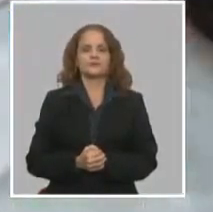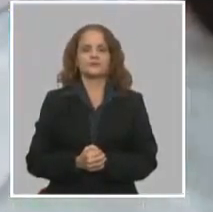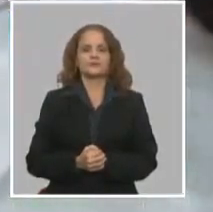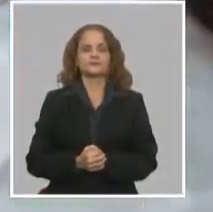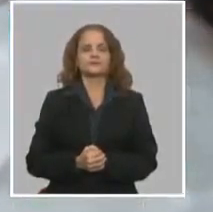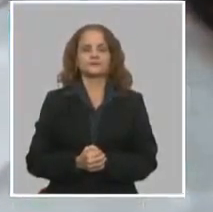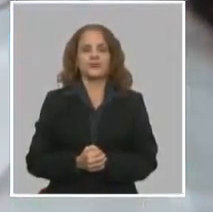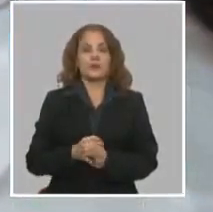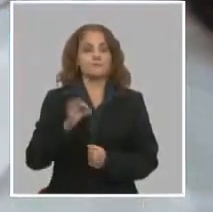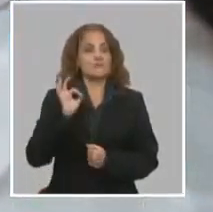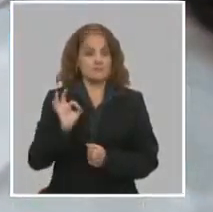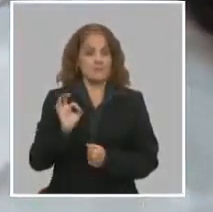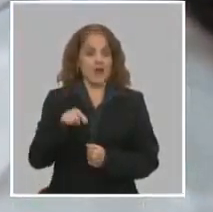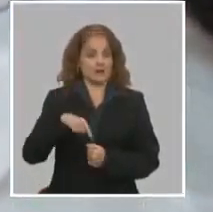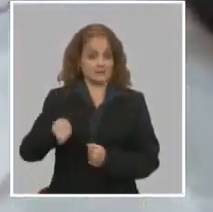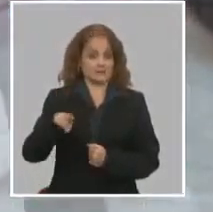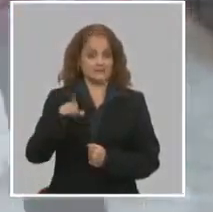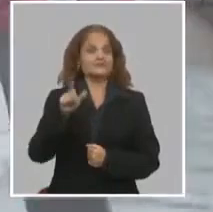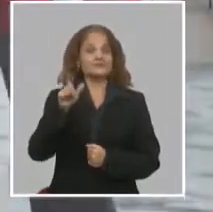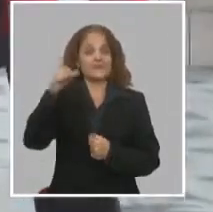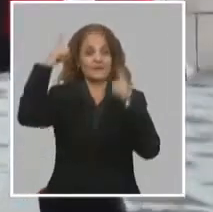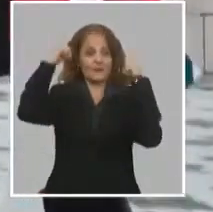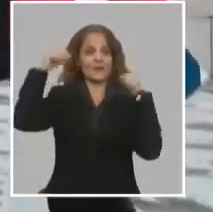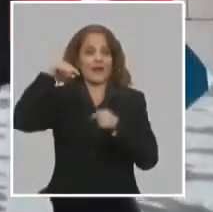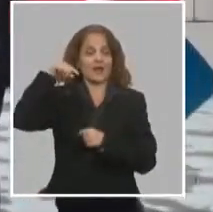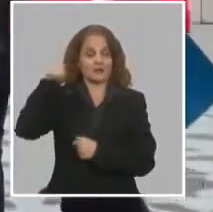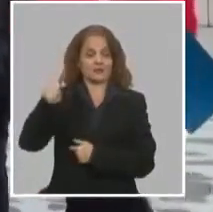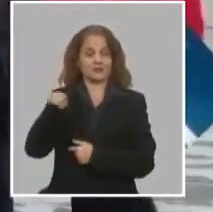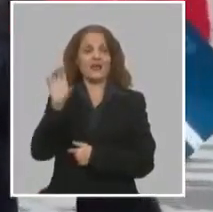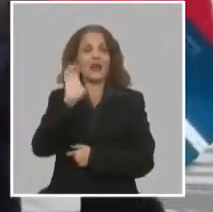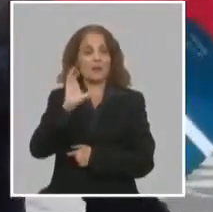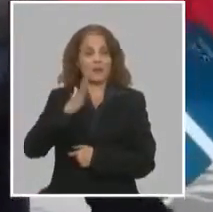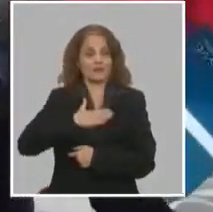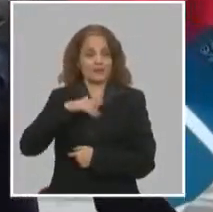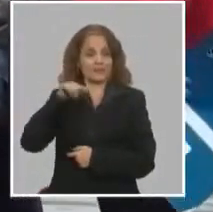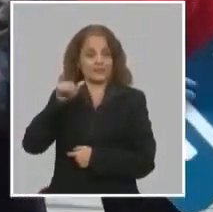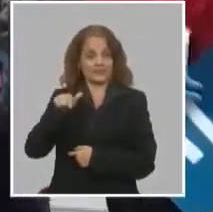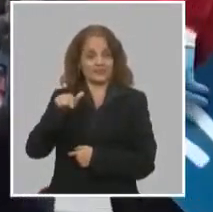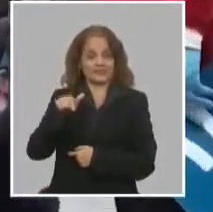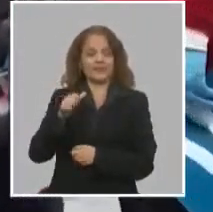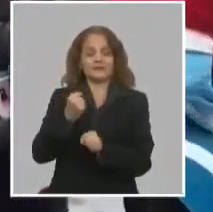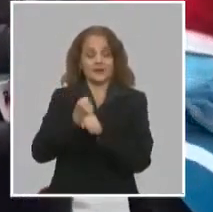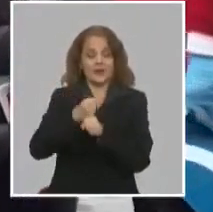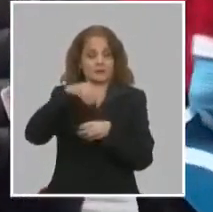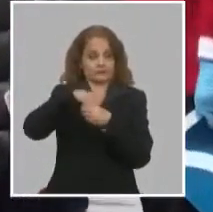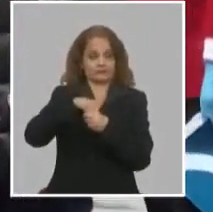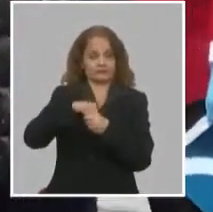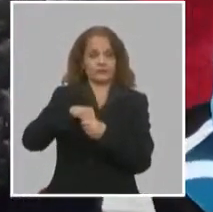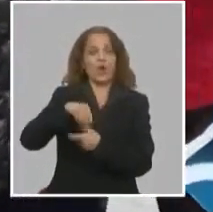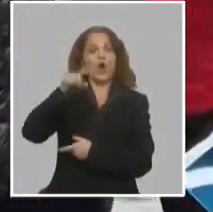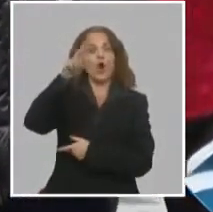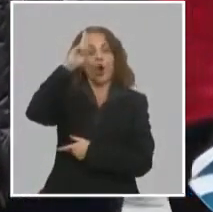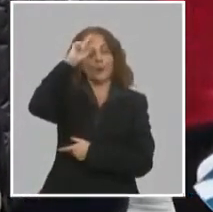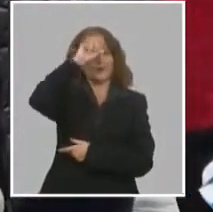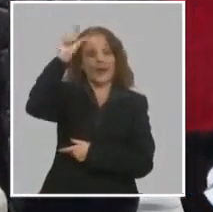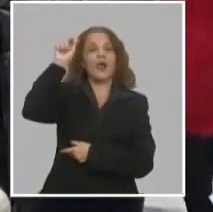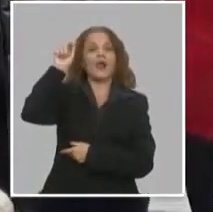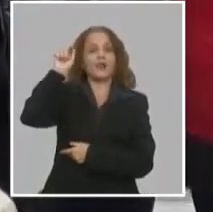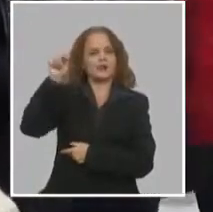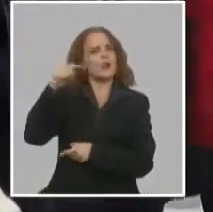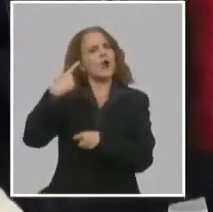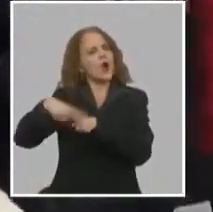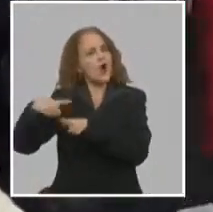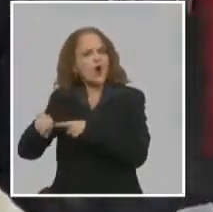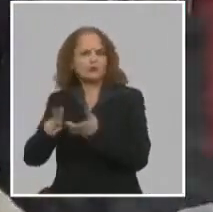Para la cooperante camagüeyana Ladysbeth López Cantero, especialista del Hospital Universitario Manuel Ascunce Domenech y muchos otros miembros